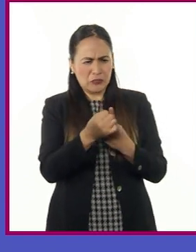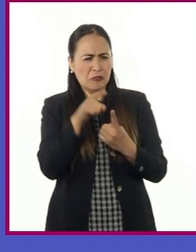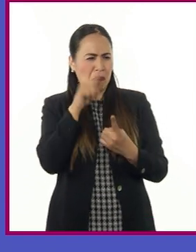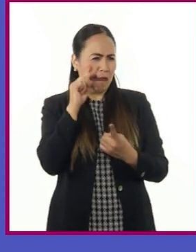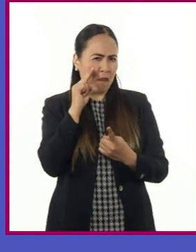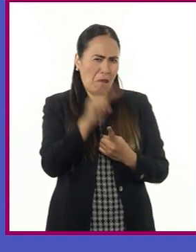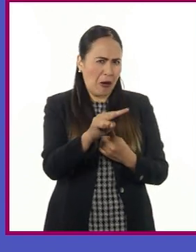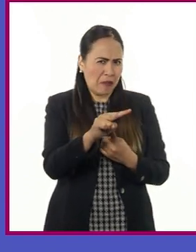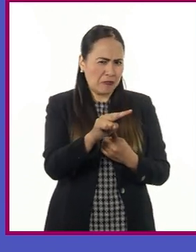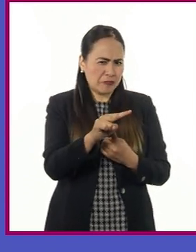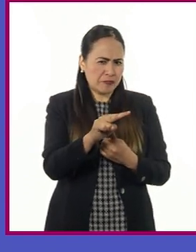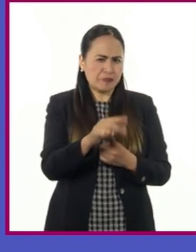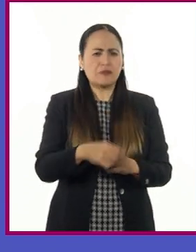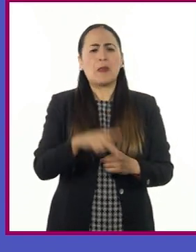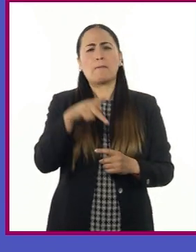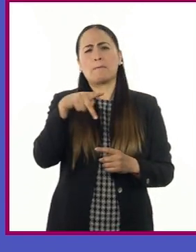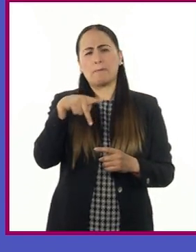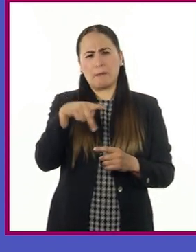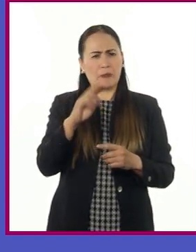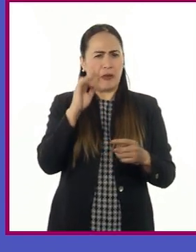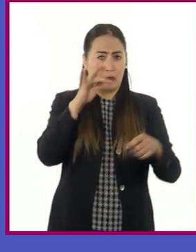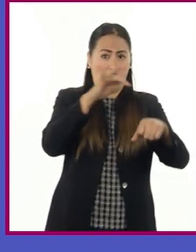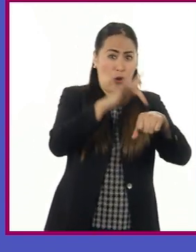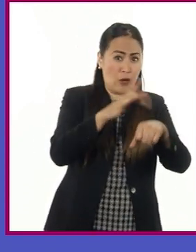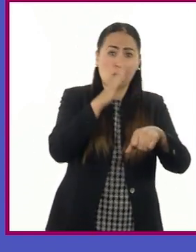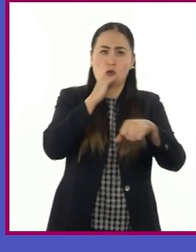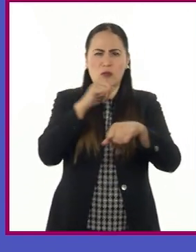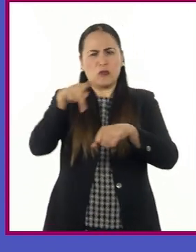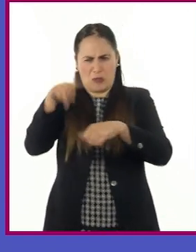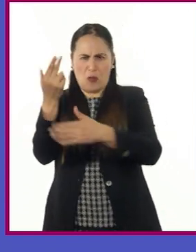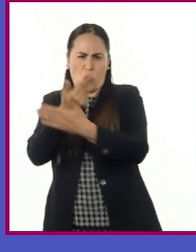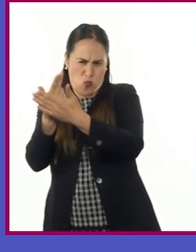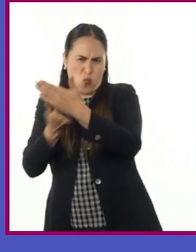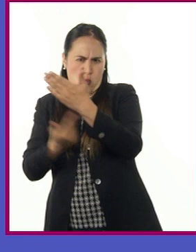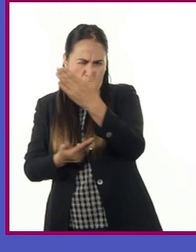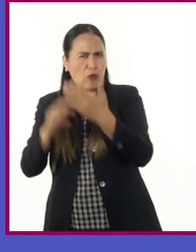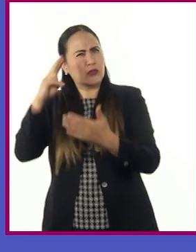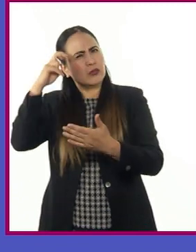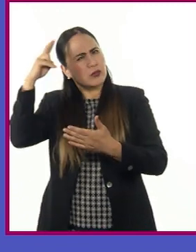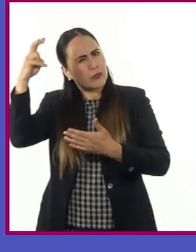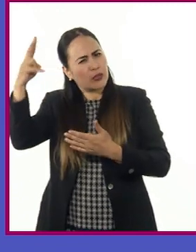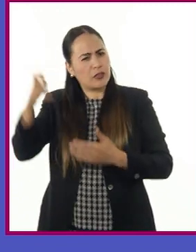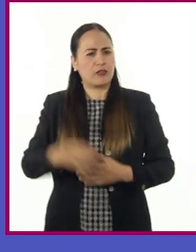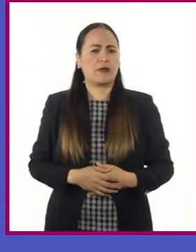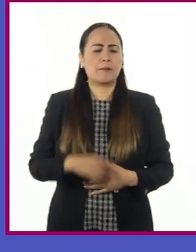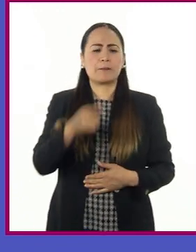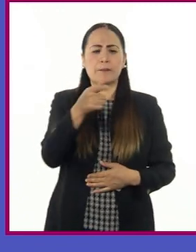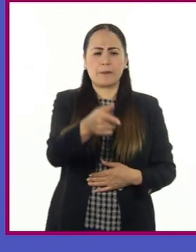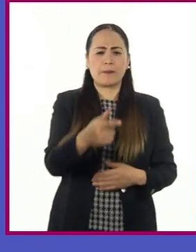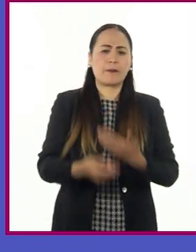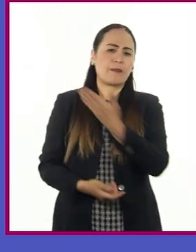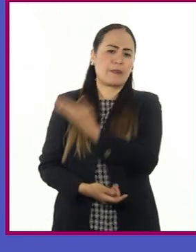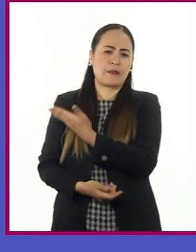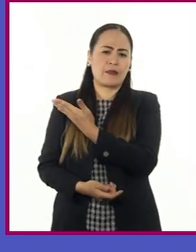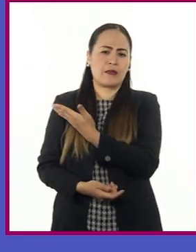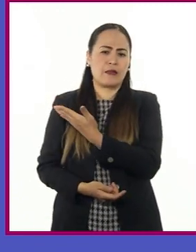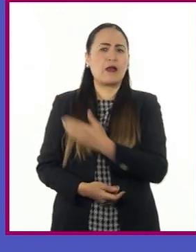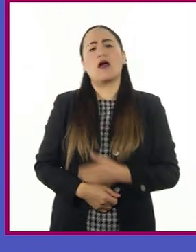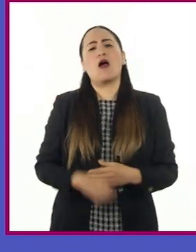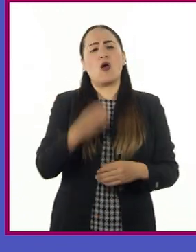la que se otorgan formas tangibles. La personificación es la atribución de cualidades humanas a